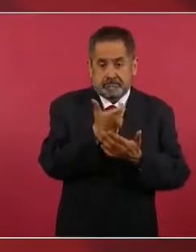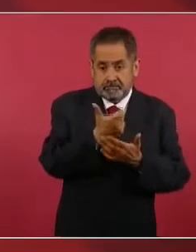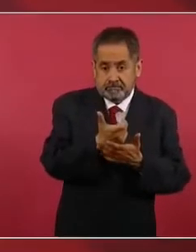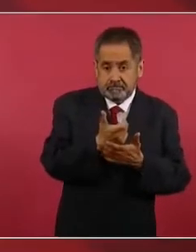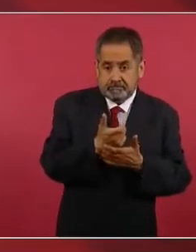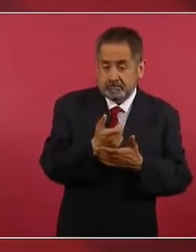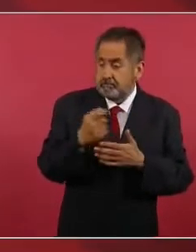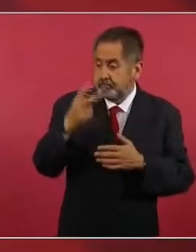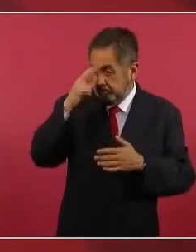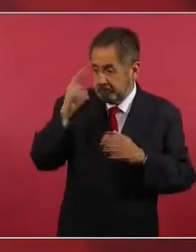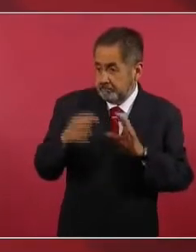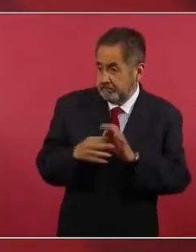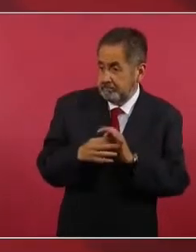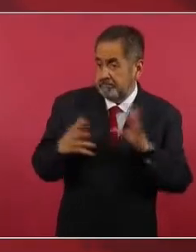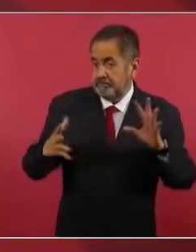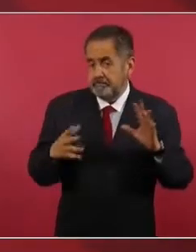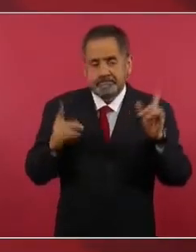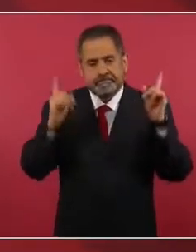sin